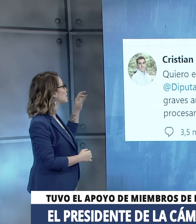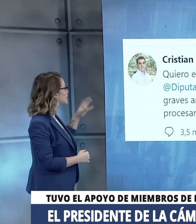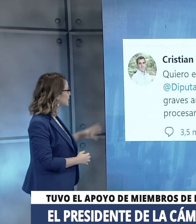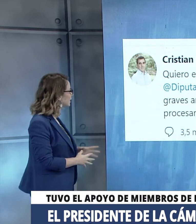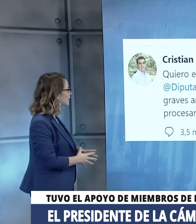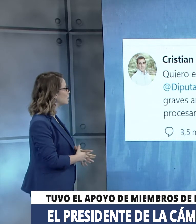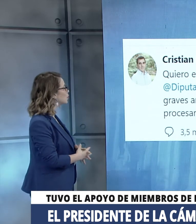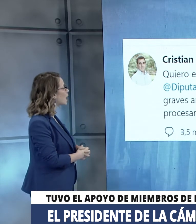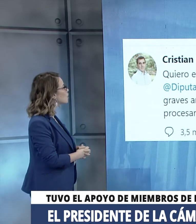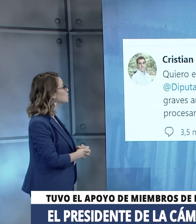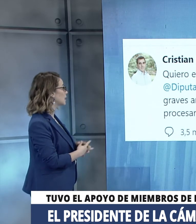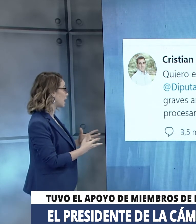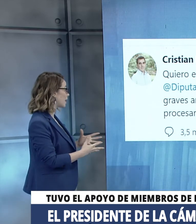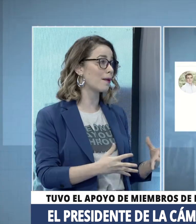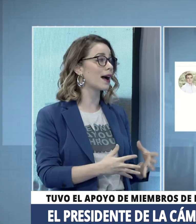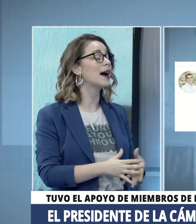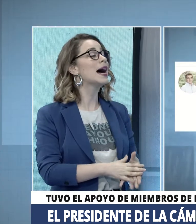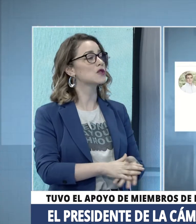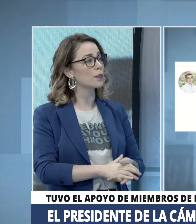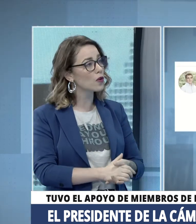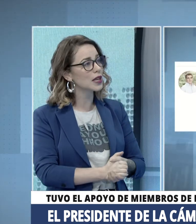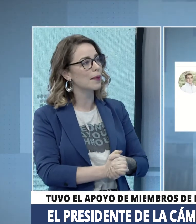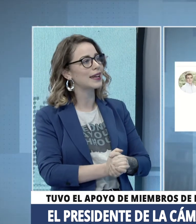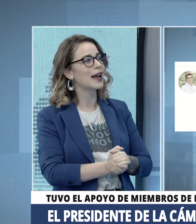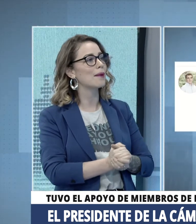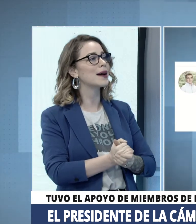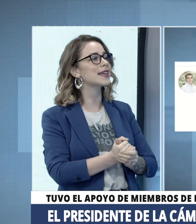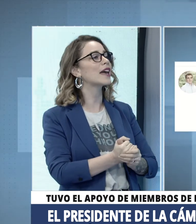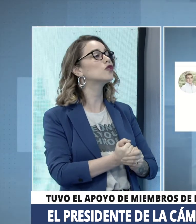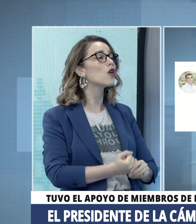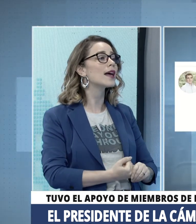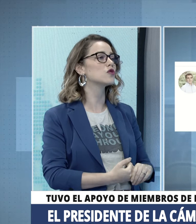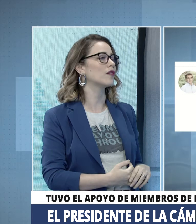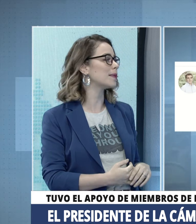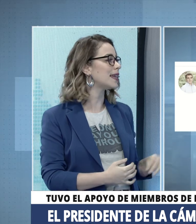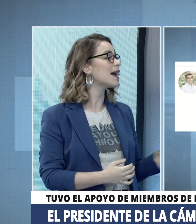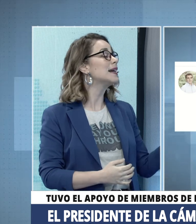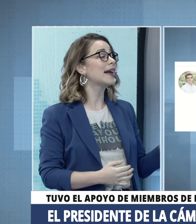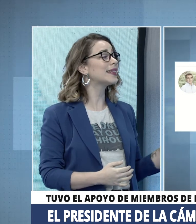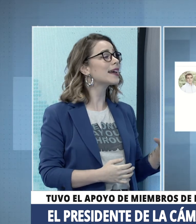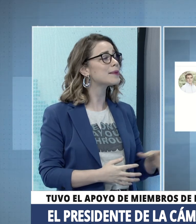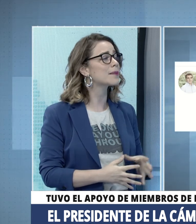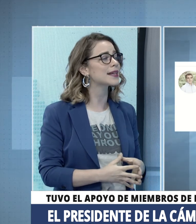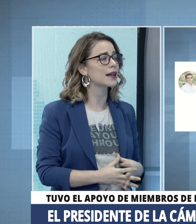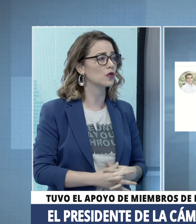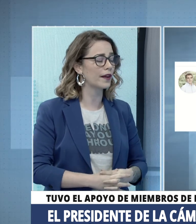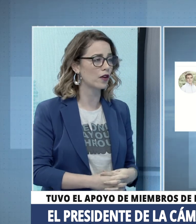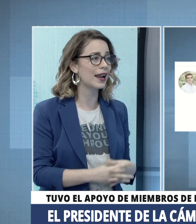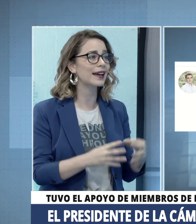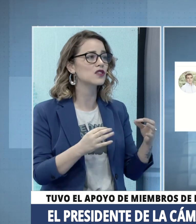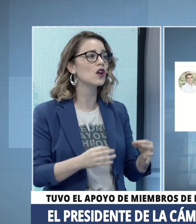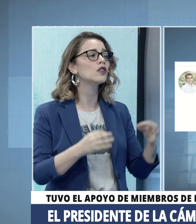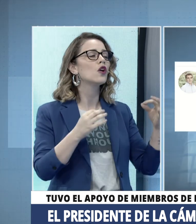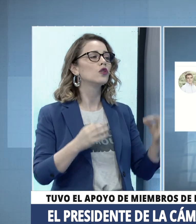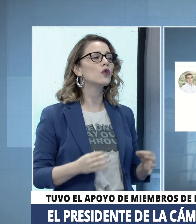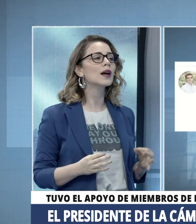Massa, el presidente de diputados de la Cámara Baja, a su esposa Malena Massa y a toda su familia ante las graves amenazas que sufrieron.